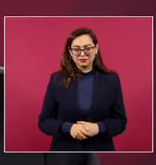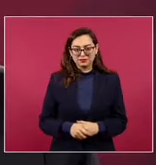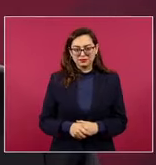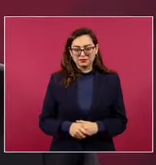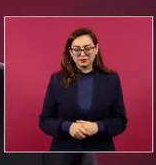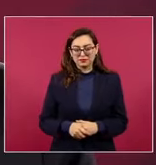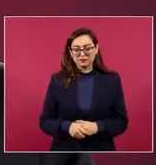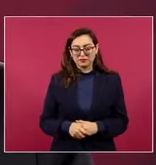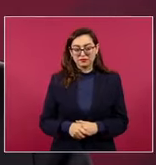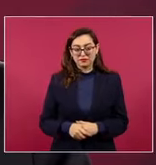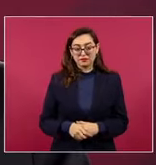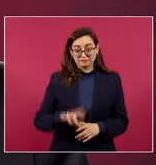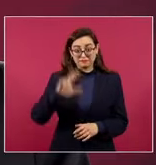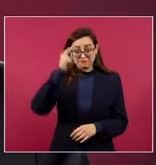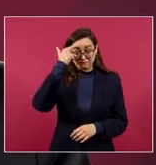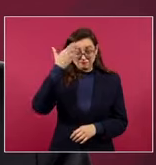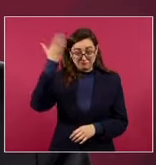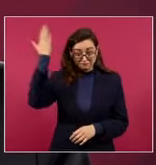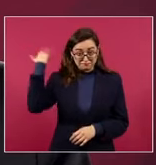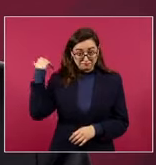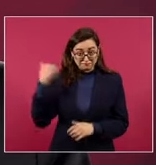¿Se acuerdan cómo era antes?